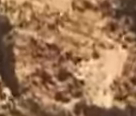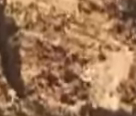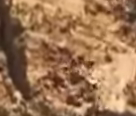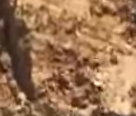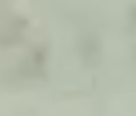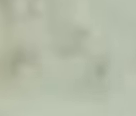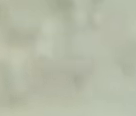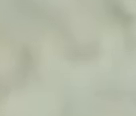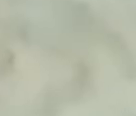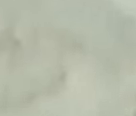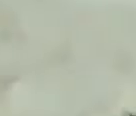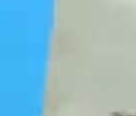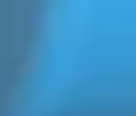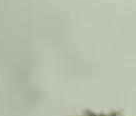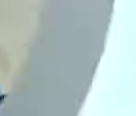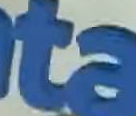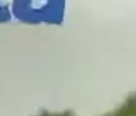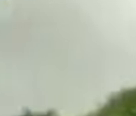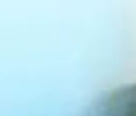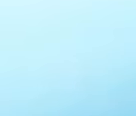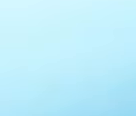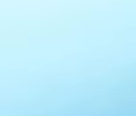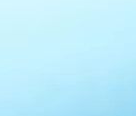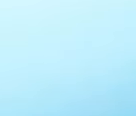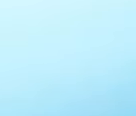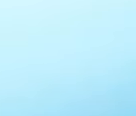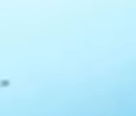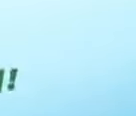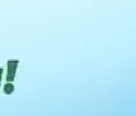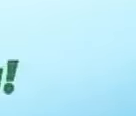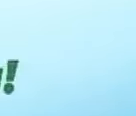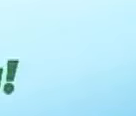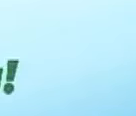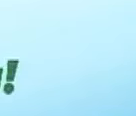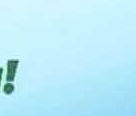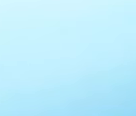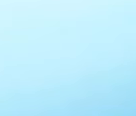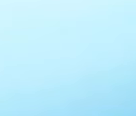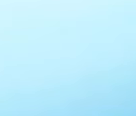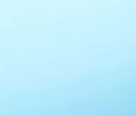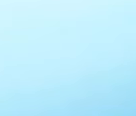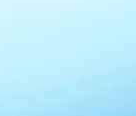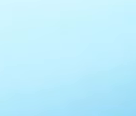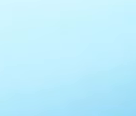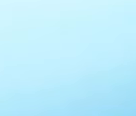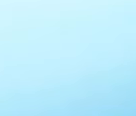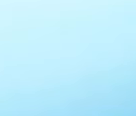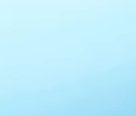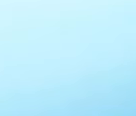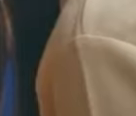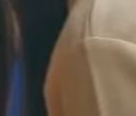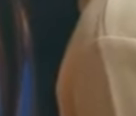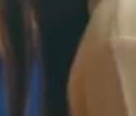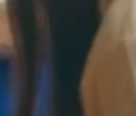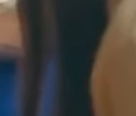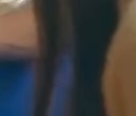aducción. Hidrocentro, cada gota cuenta. Cuidemos el agua.